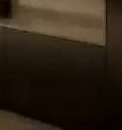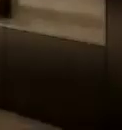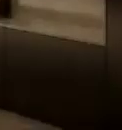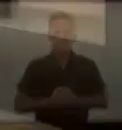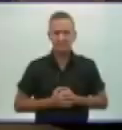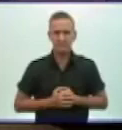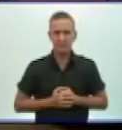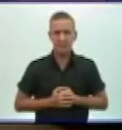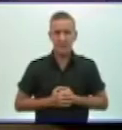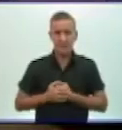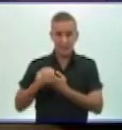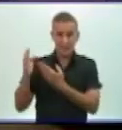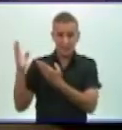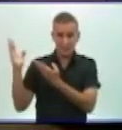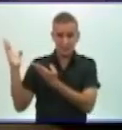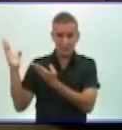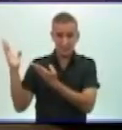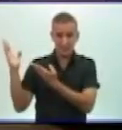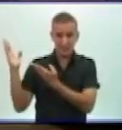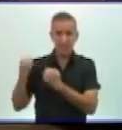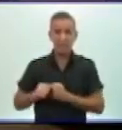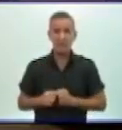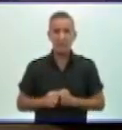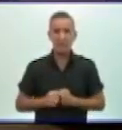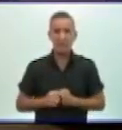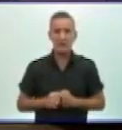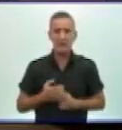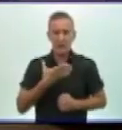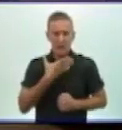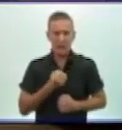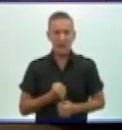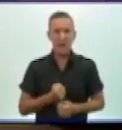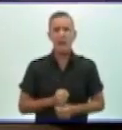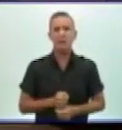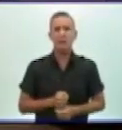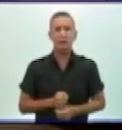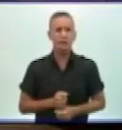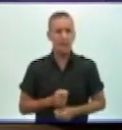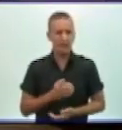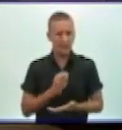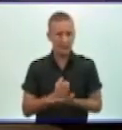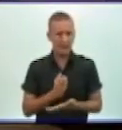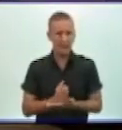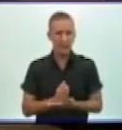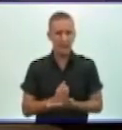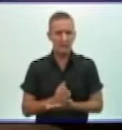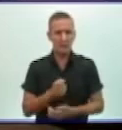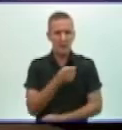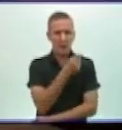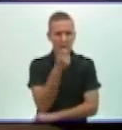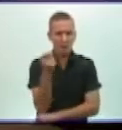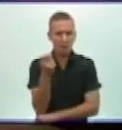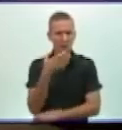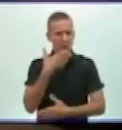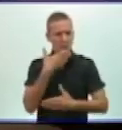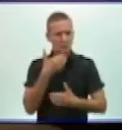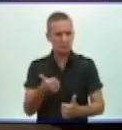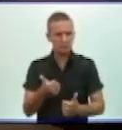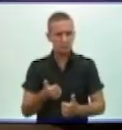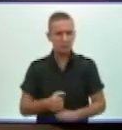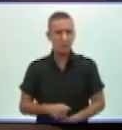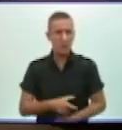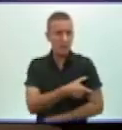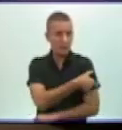Fran País adoraba dar clases. Era uno de los mejores profesores de su escuela. Pero en el momento en que las acciones del movimiento 26 de